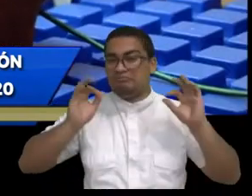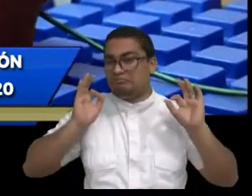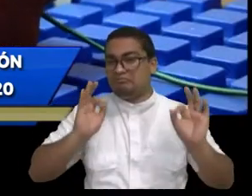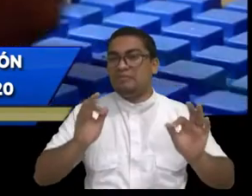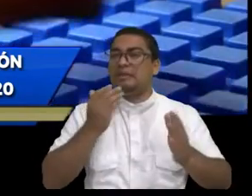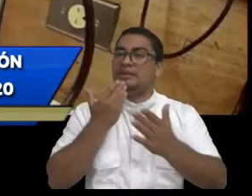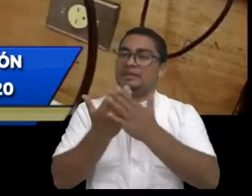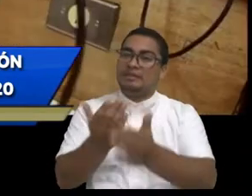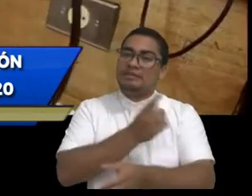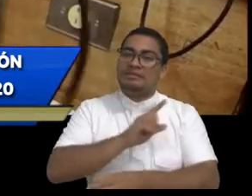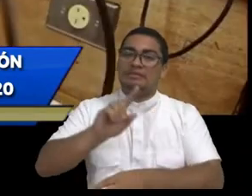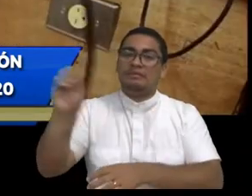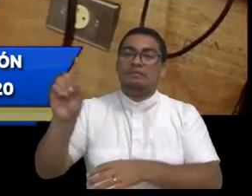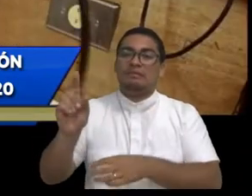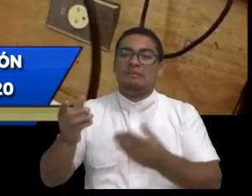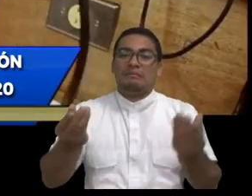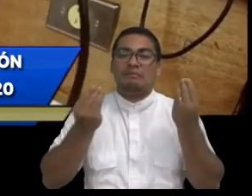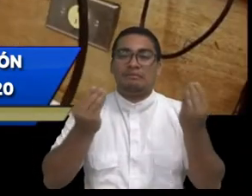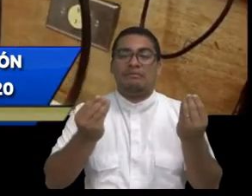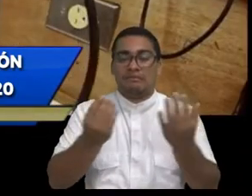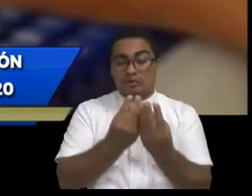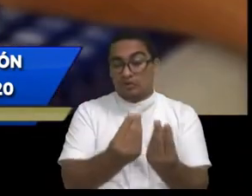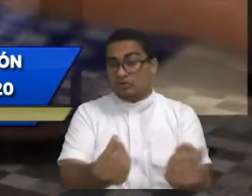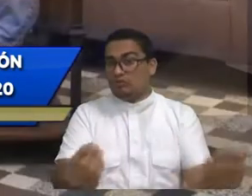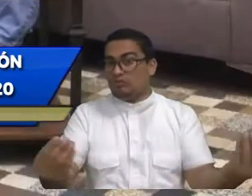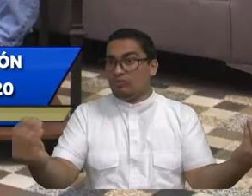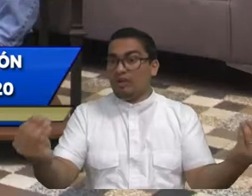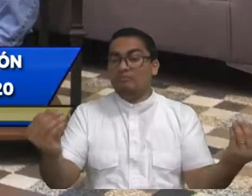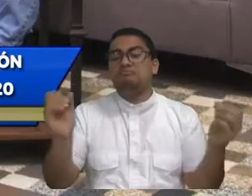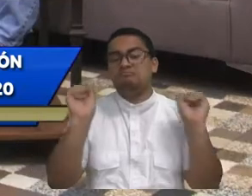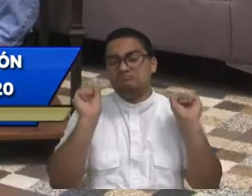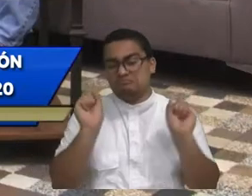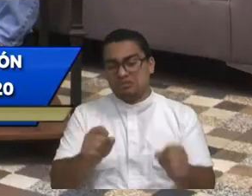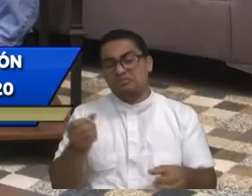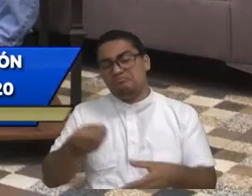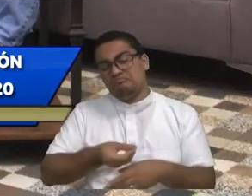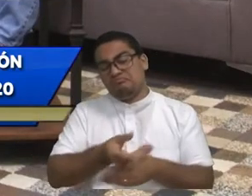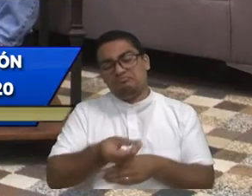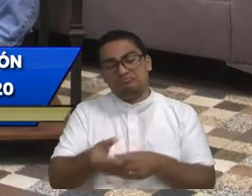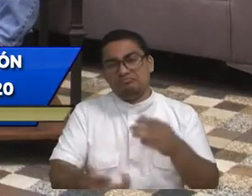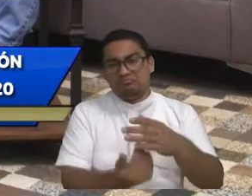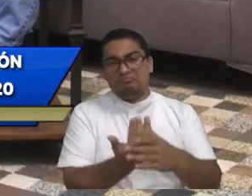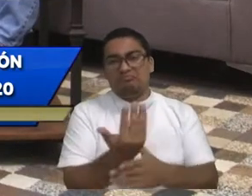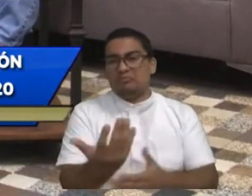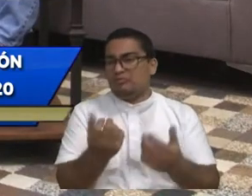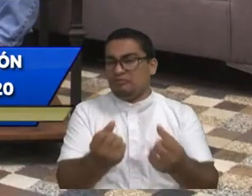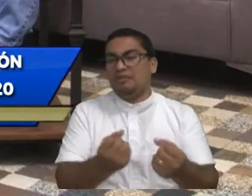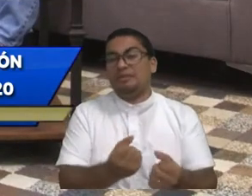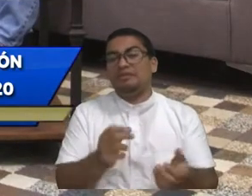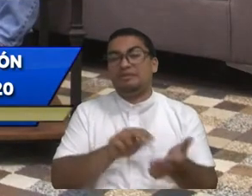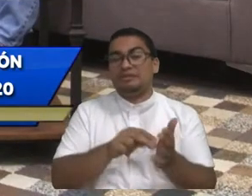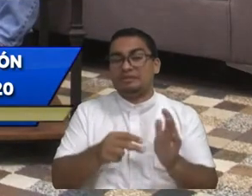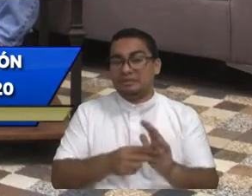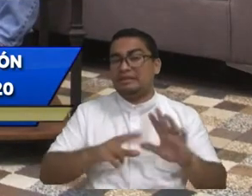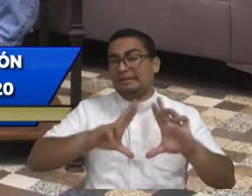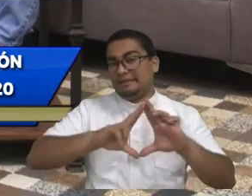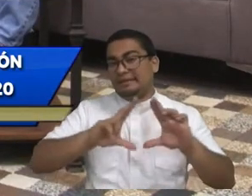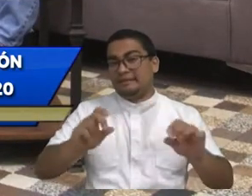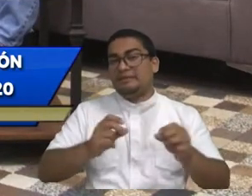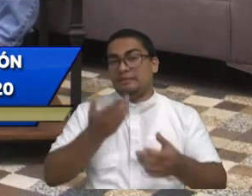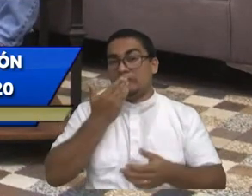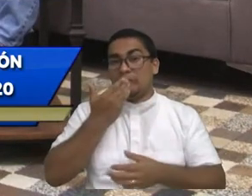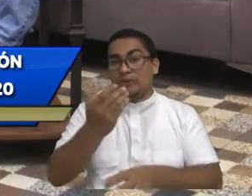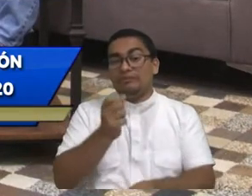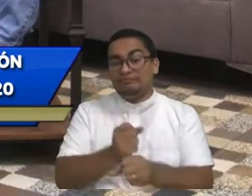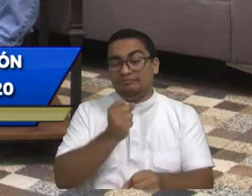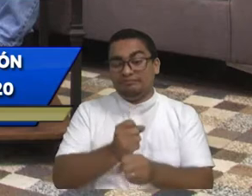la mayor parte de nuestras tierras son tierras fértiles y hay una alta disponibilidad pues en nuestro país la producción y